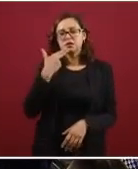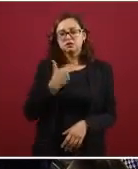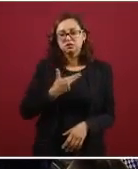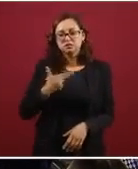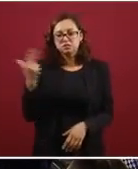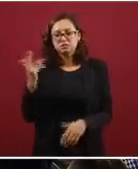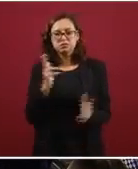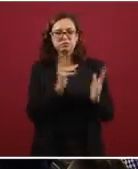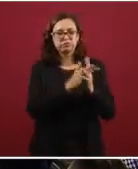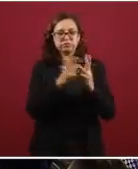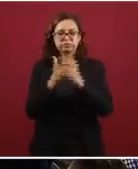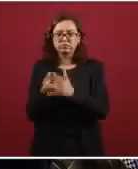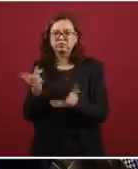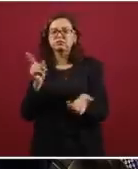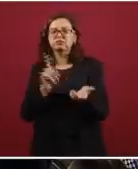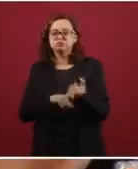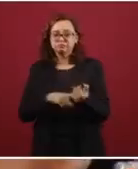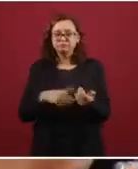u homicidios.